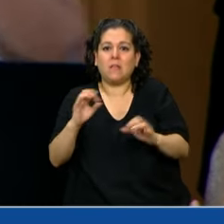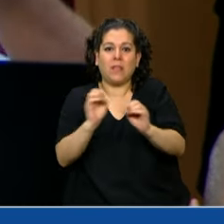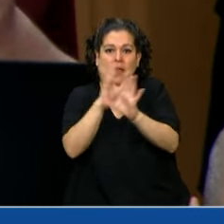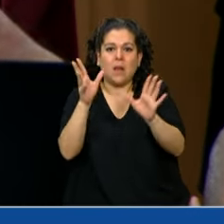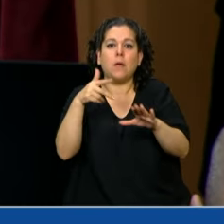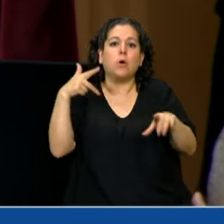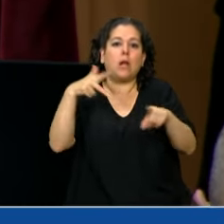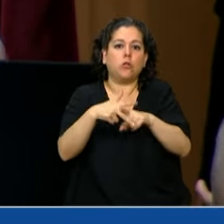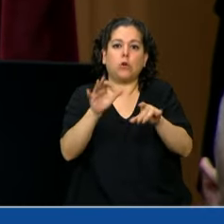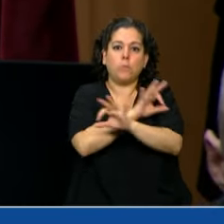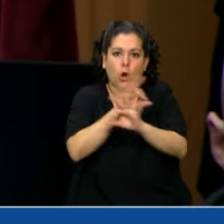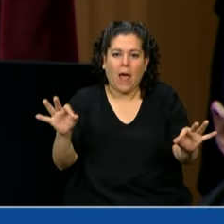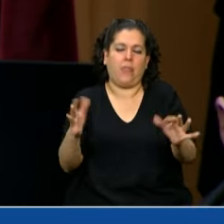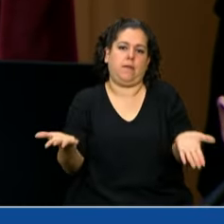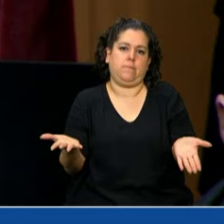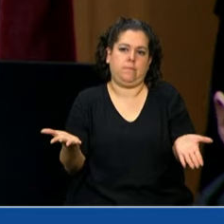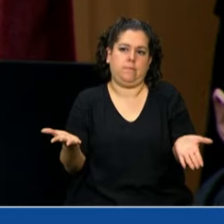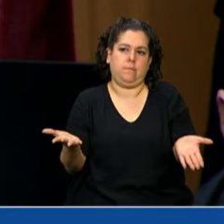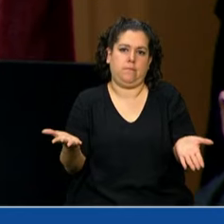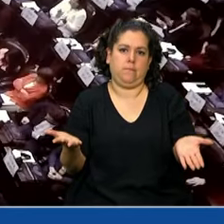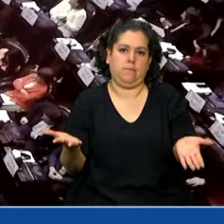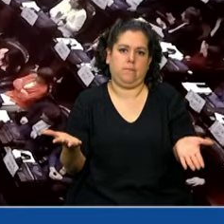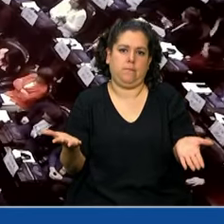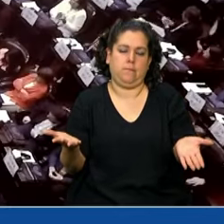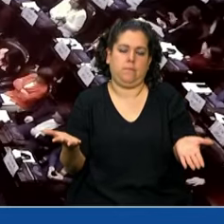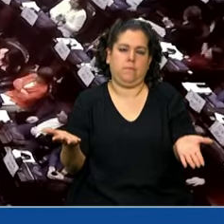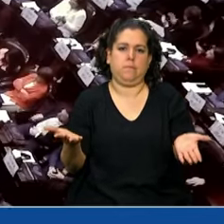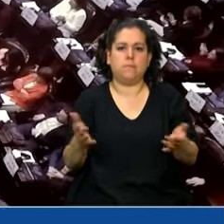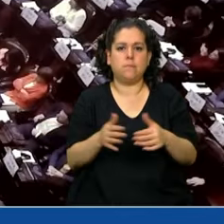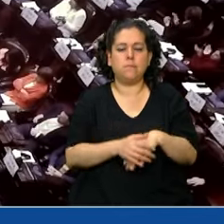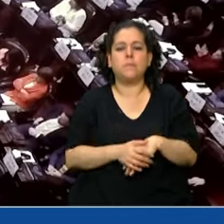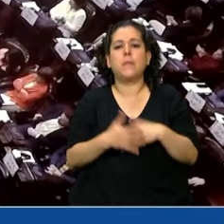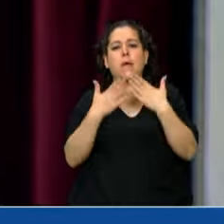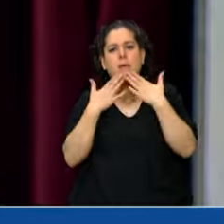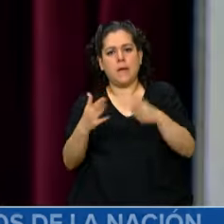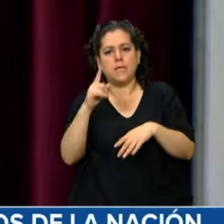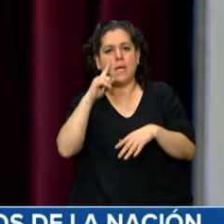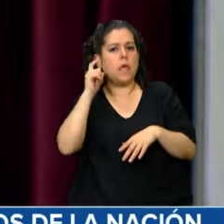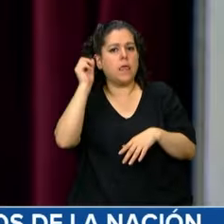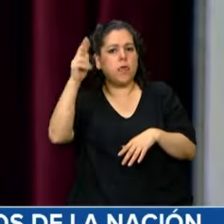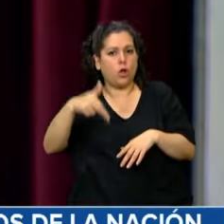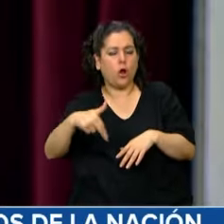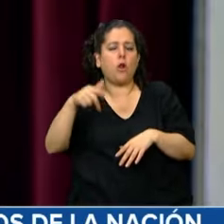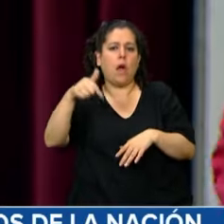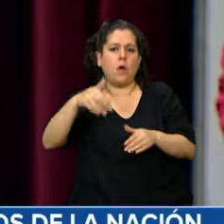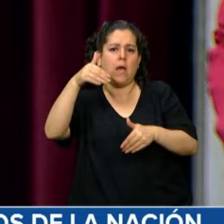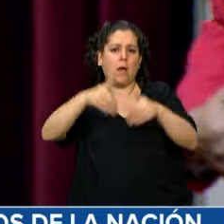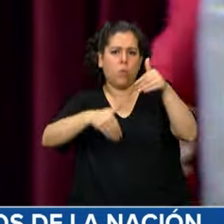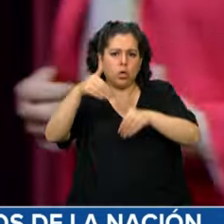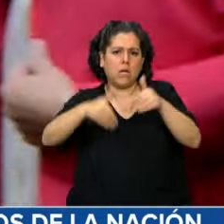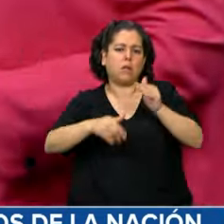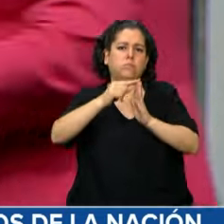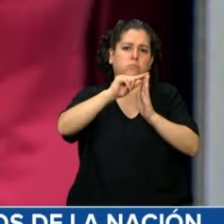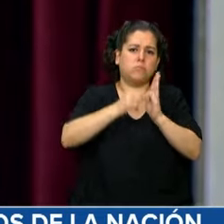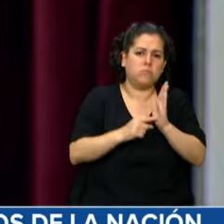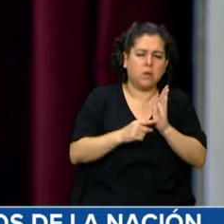pudo interrumpir Gracias diputado igón se va a votar en general y en